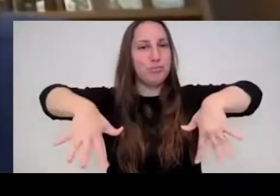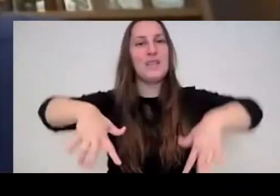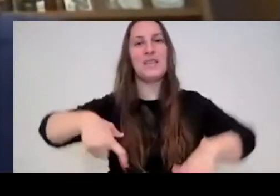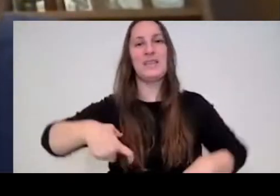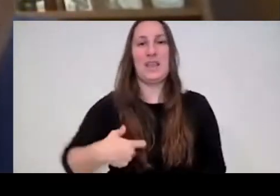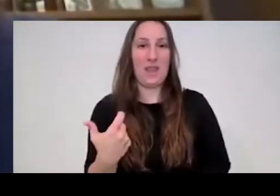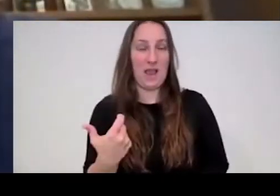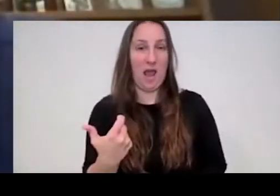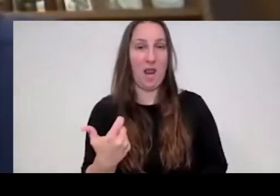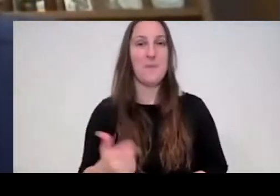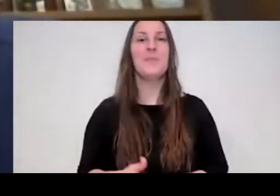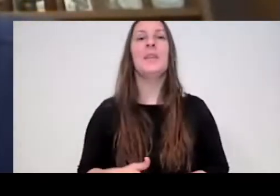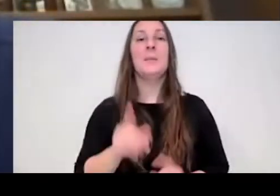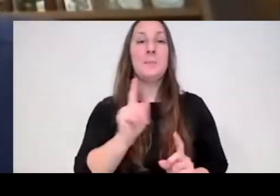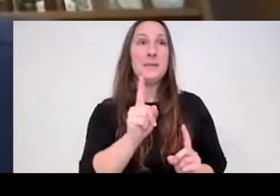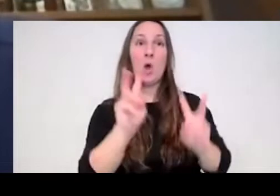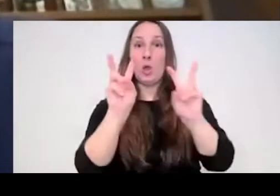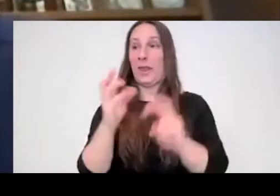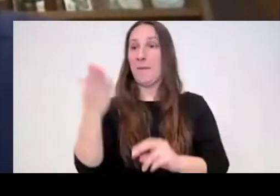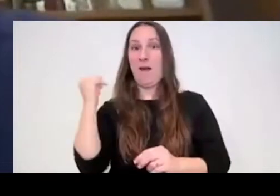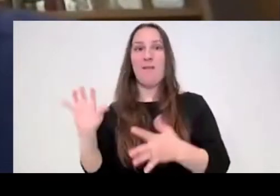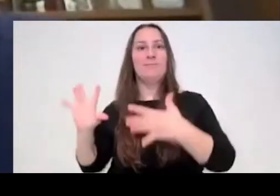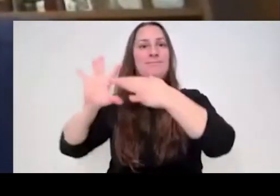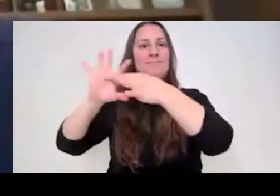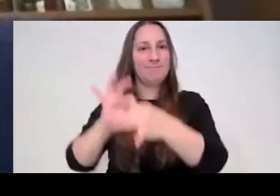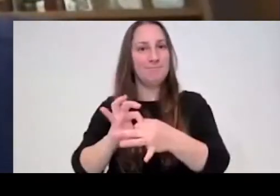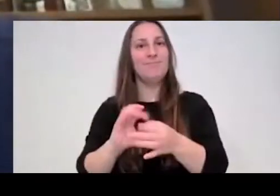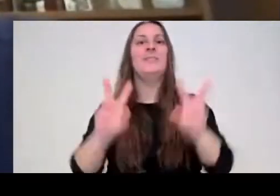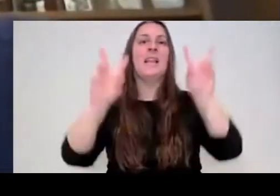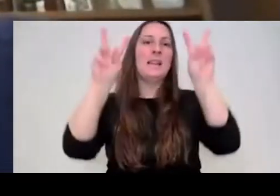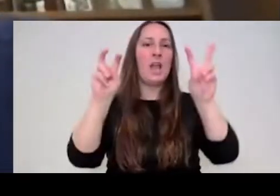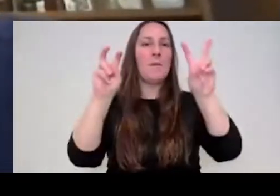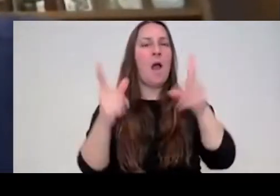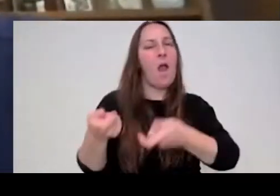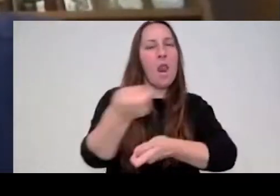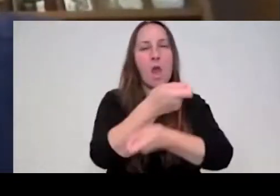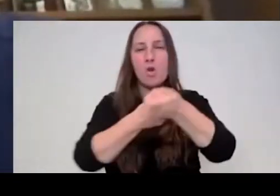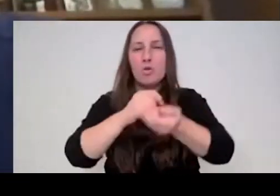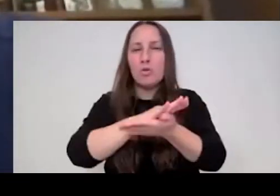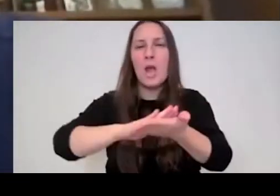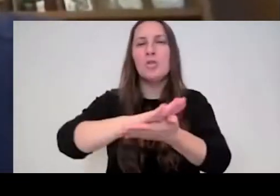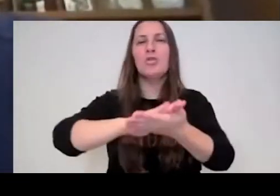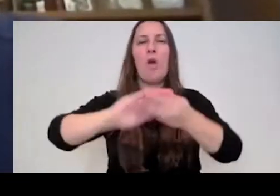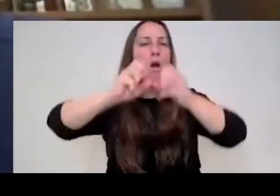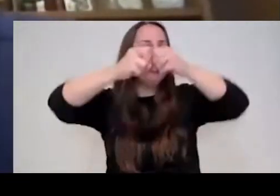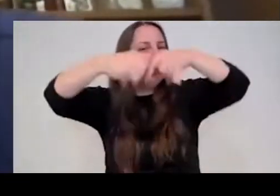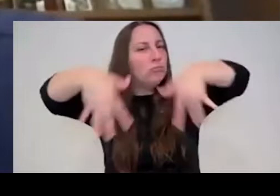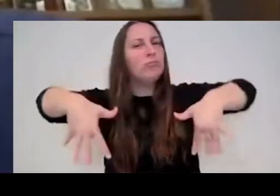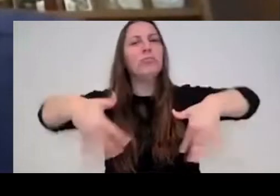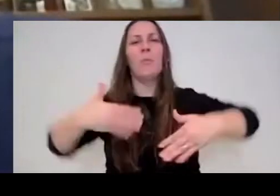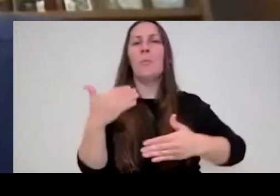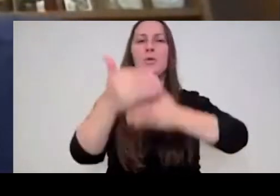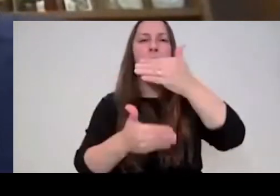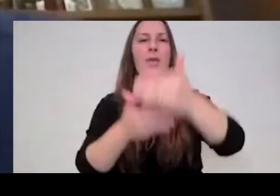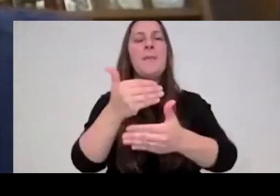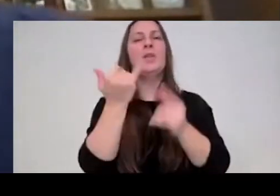poder enganchar con la temática negocial, con la estructura, el procedimiento y los